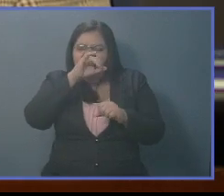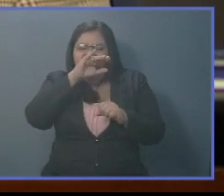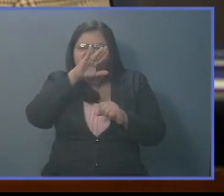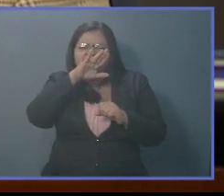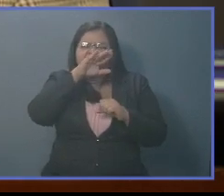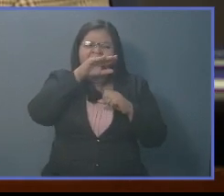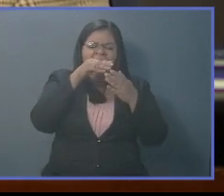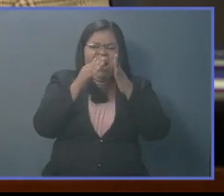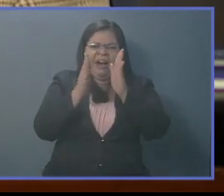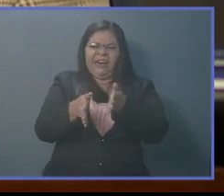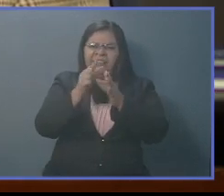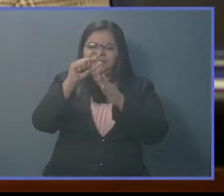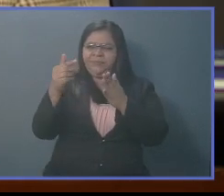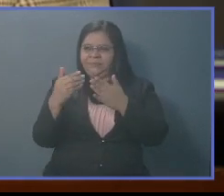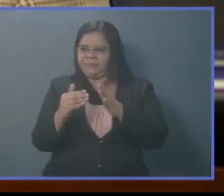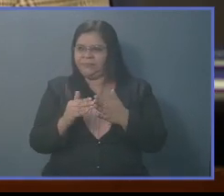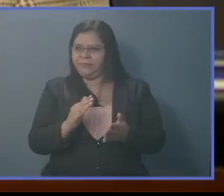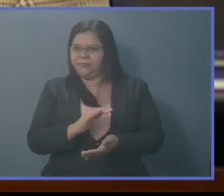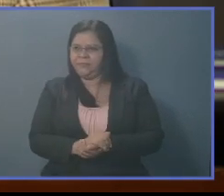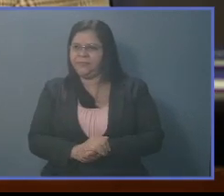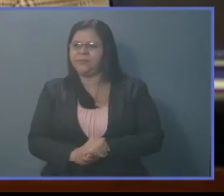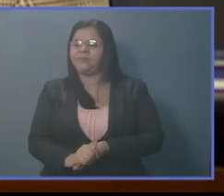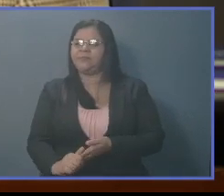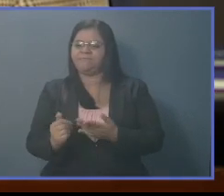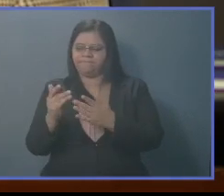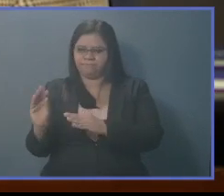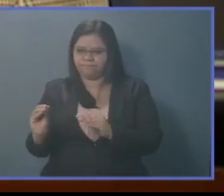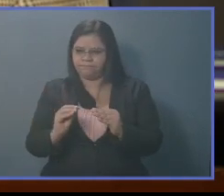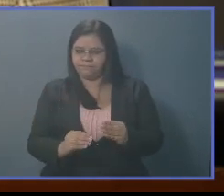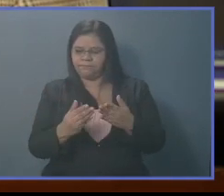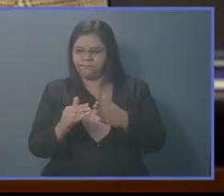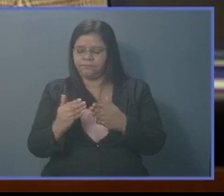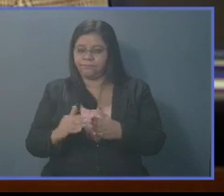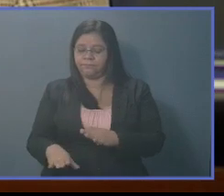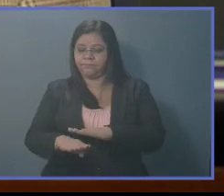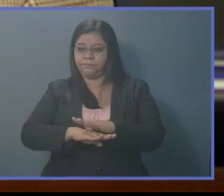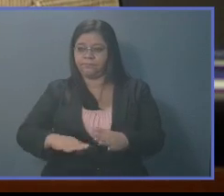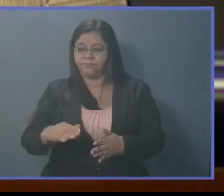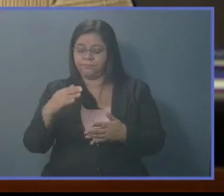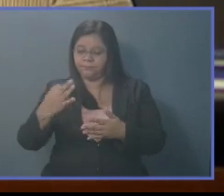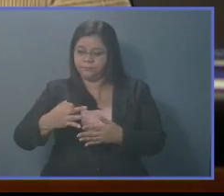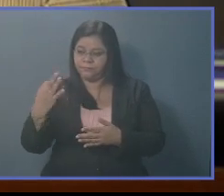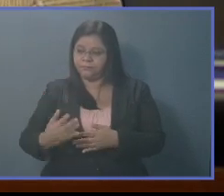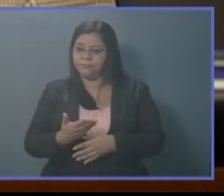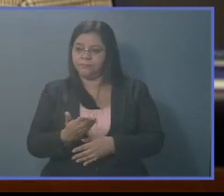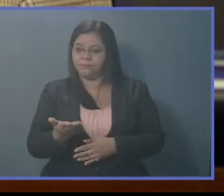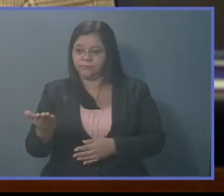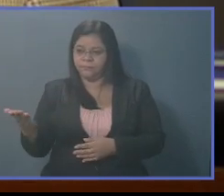ministerios e instituciones gubernamentales y no gubernamentales la ejecución de las acciones de acuerdo a las necesidades de recursos